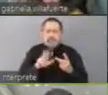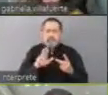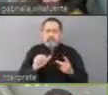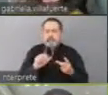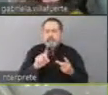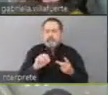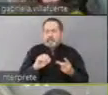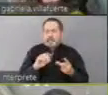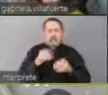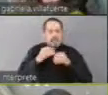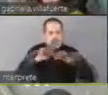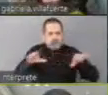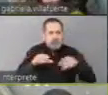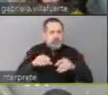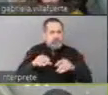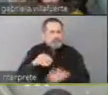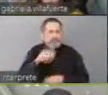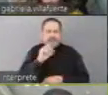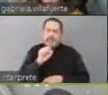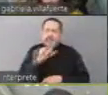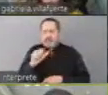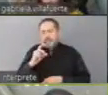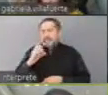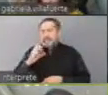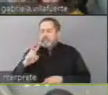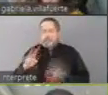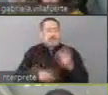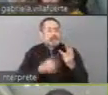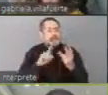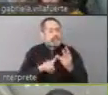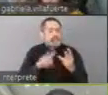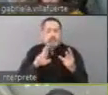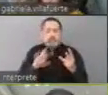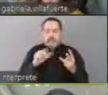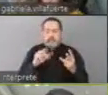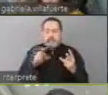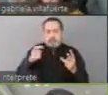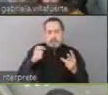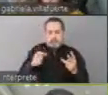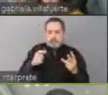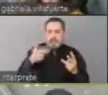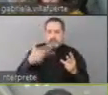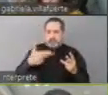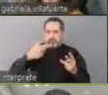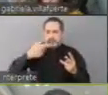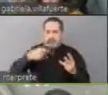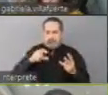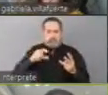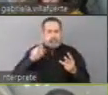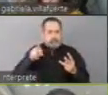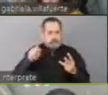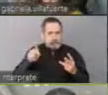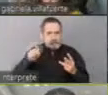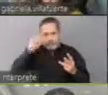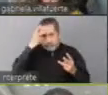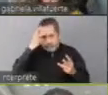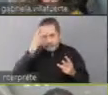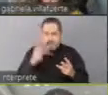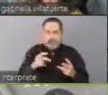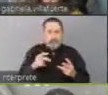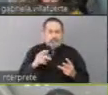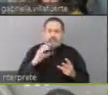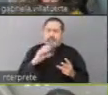Mexicana, SADCB, Radio XHQK, San Luis Potosí,